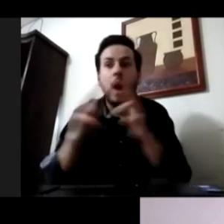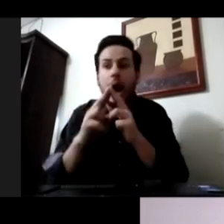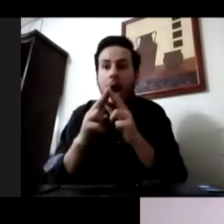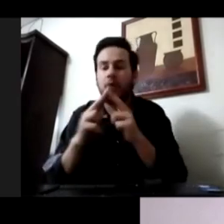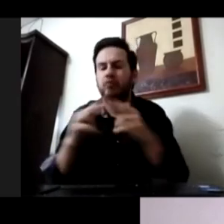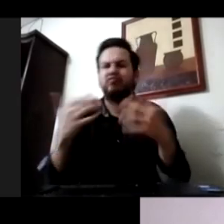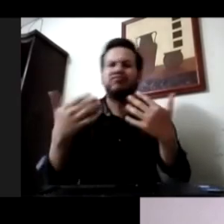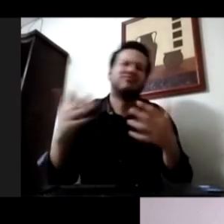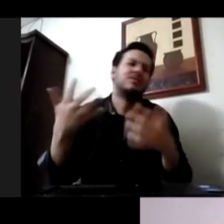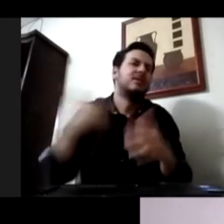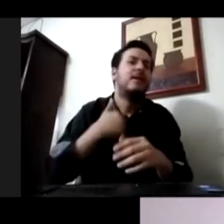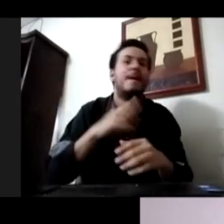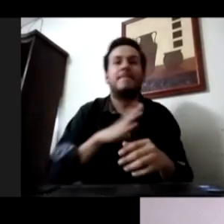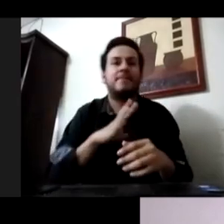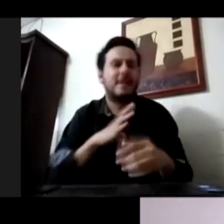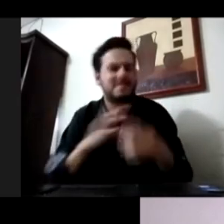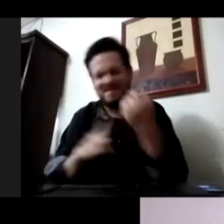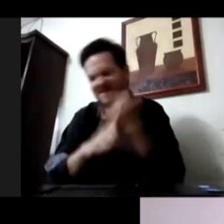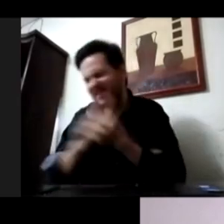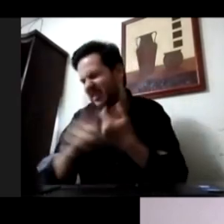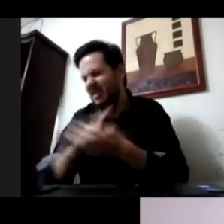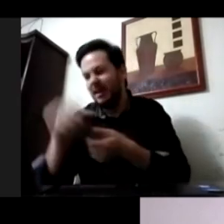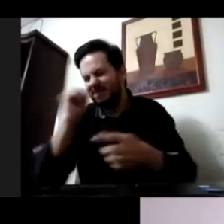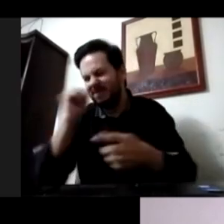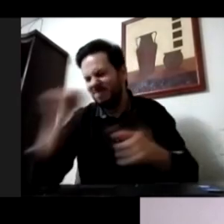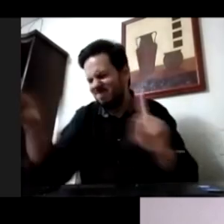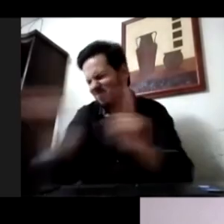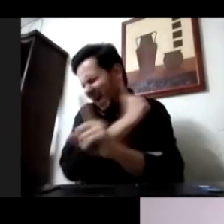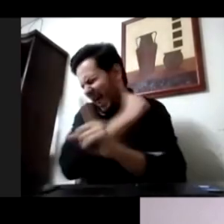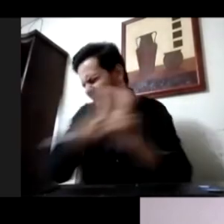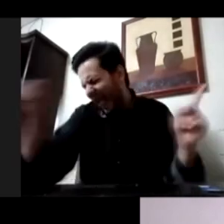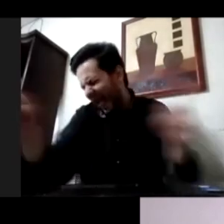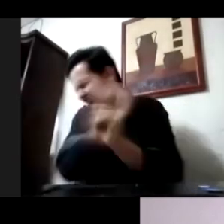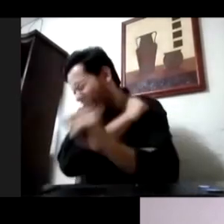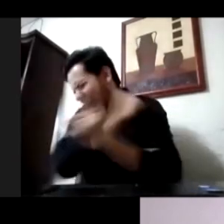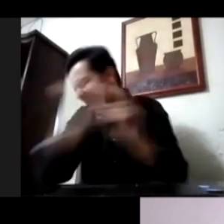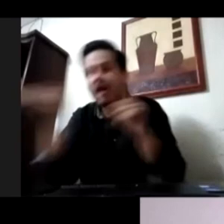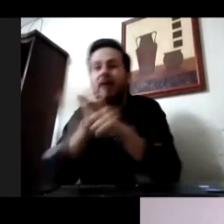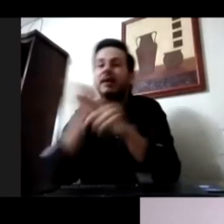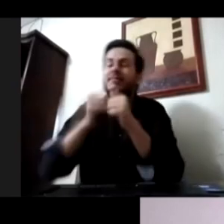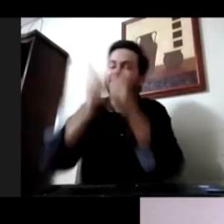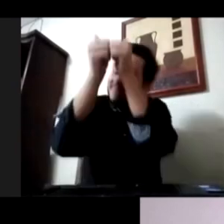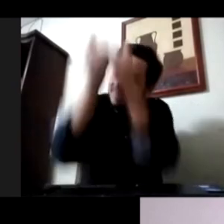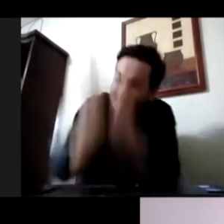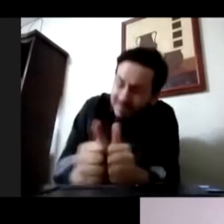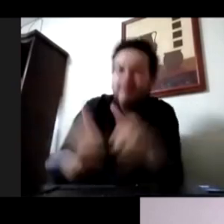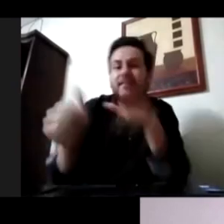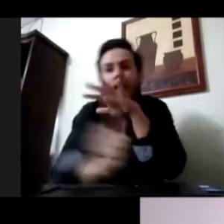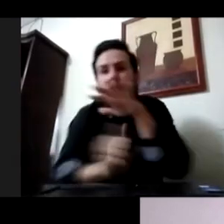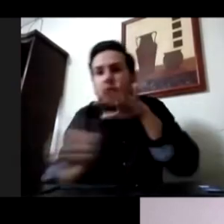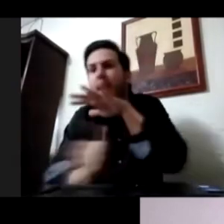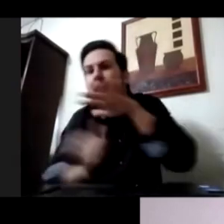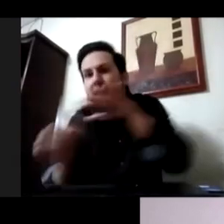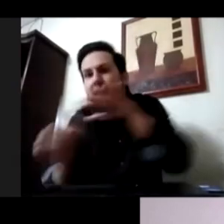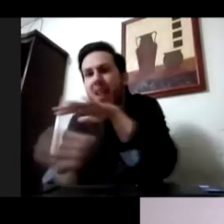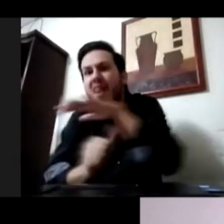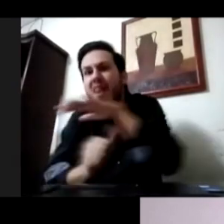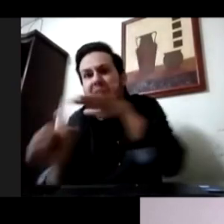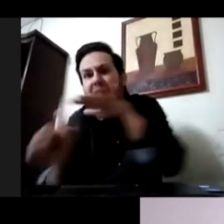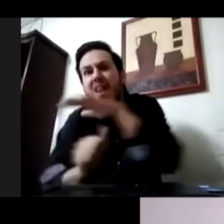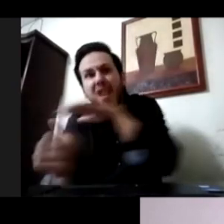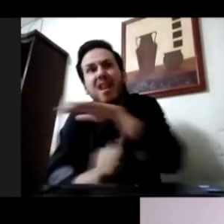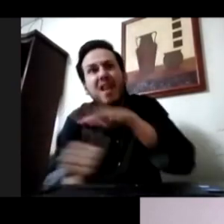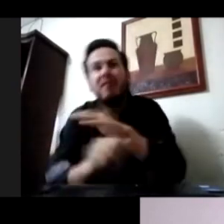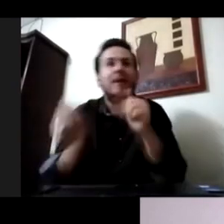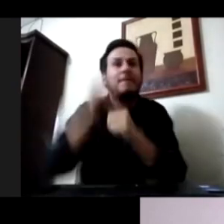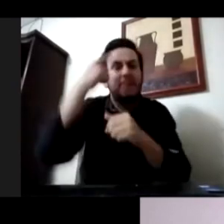extrema, se hace más violenta y peligrosa por las nuevas circunstancias de encierro, de confinamiento, de